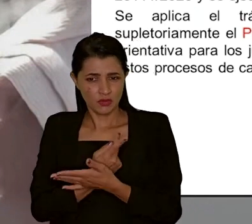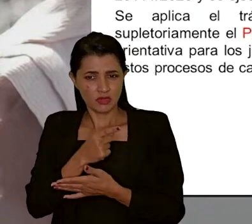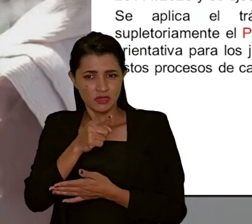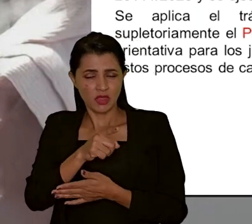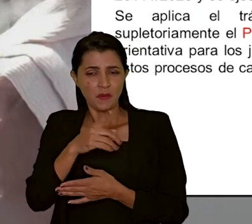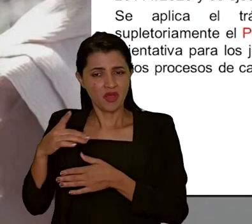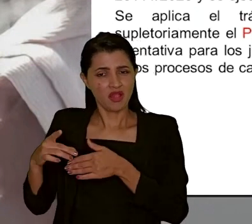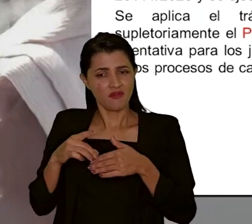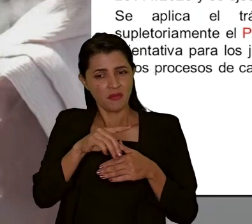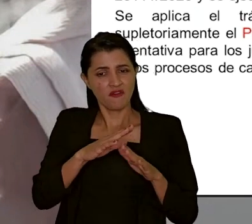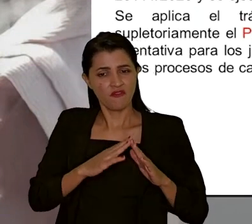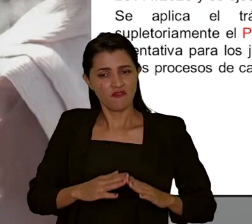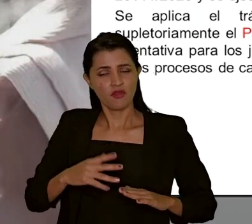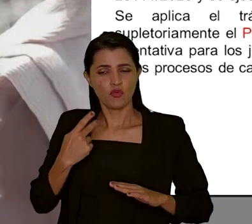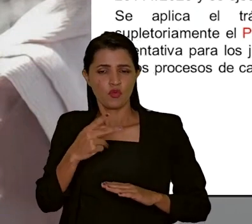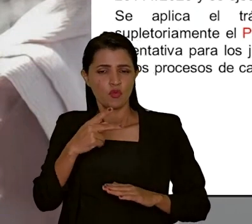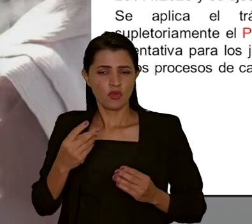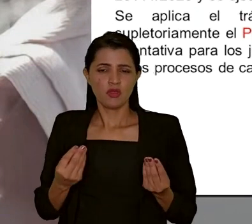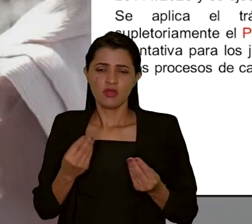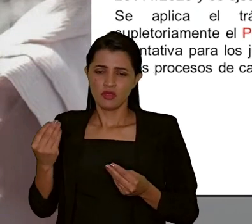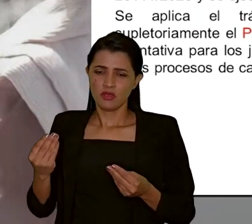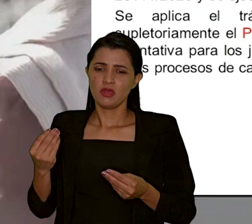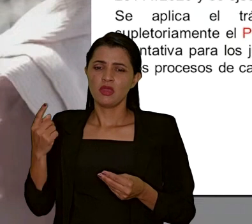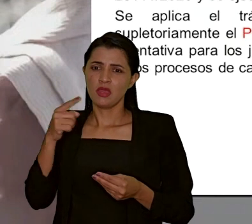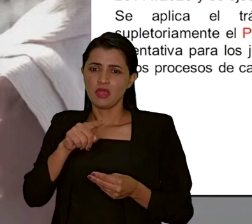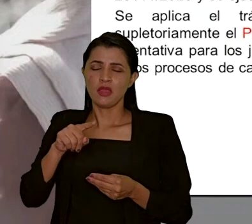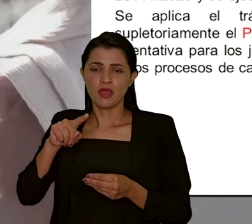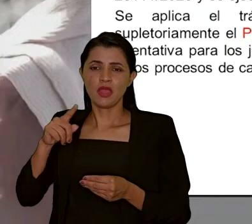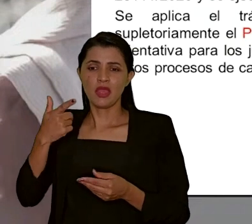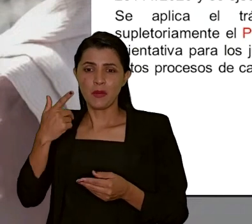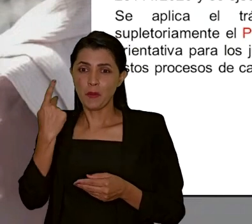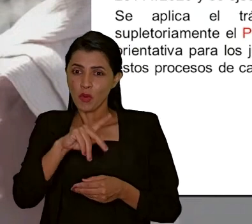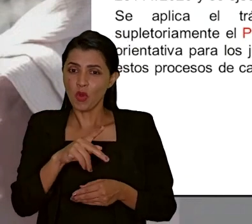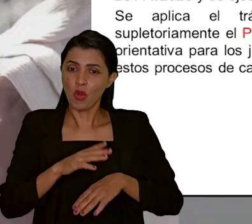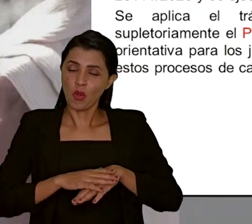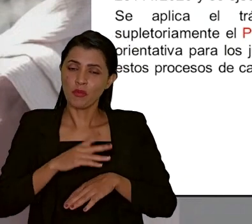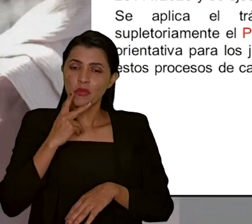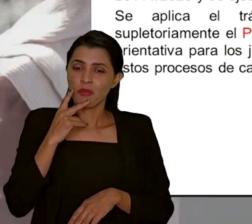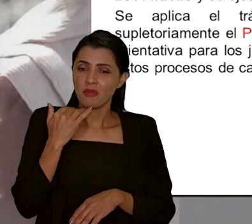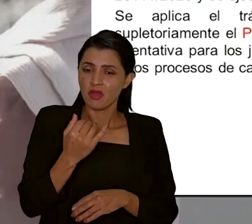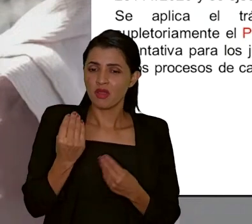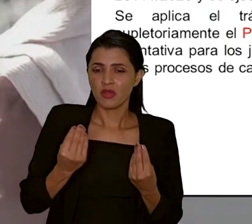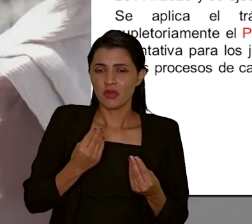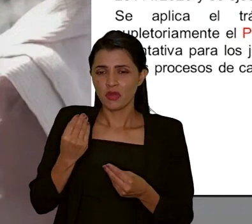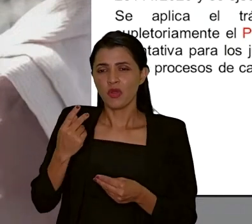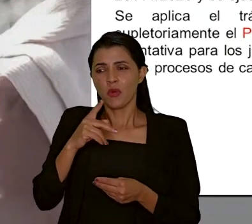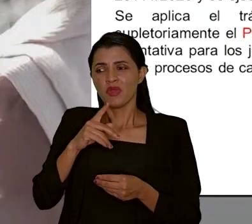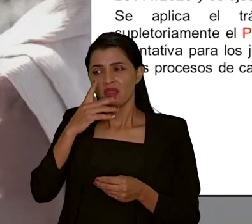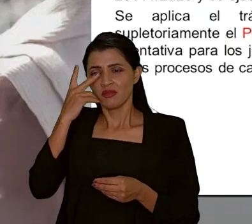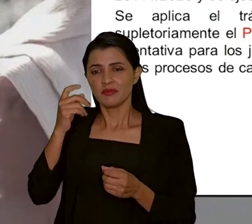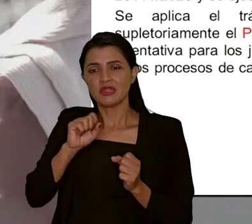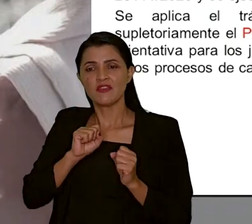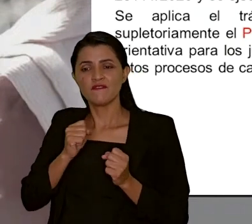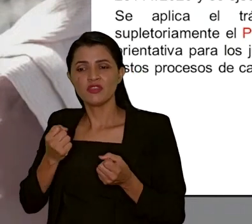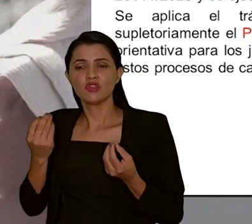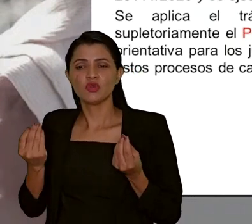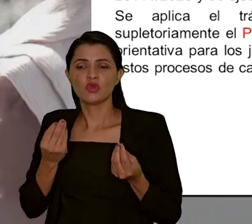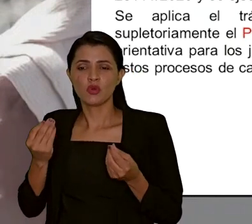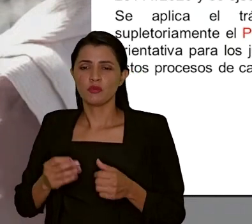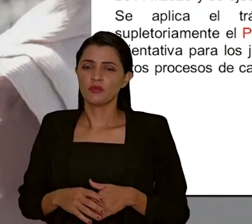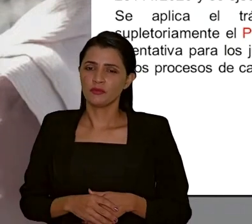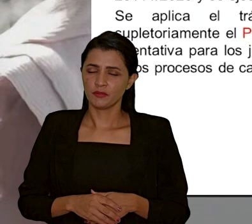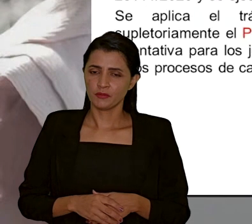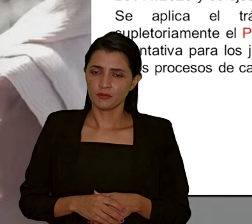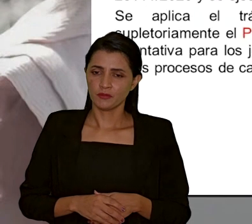Acceso a justicia. El progenitor inicia demanda con el patrocinio de la defensora de pobres y ausentes. Celeridad.